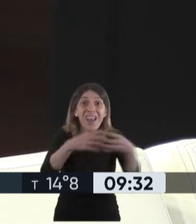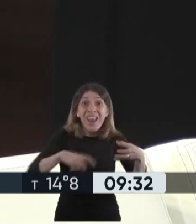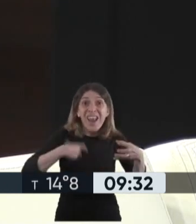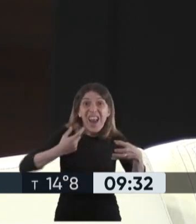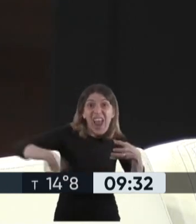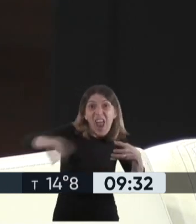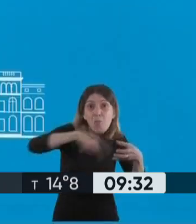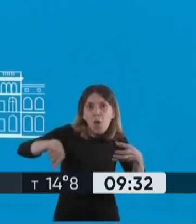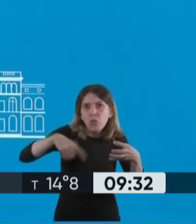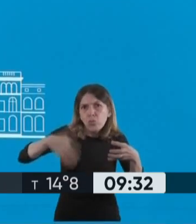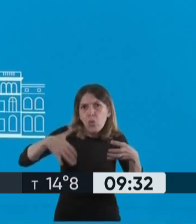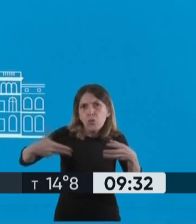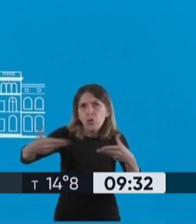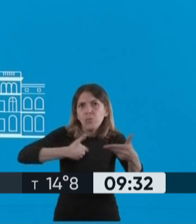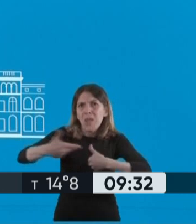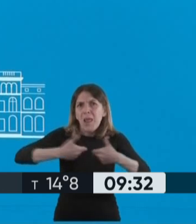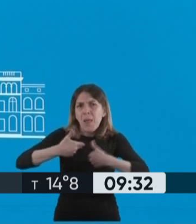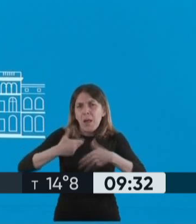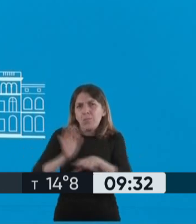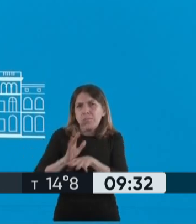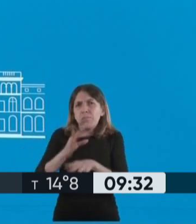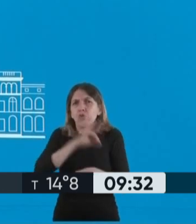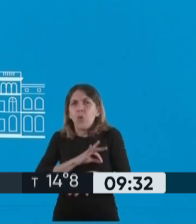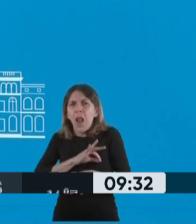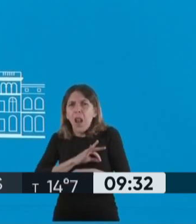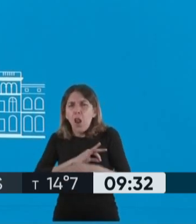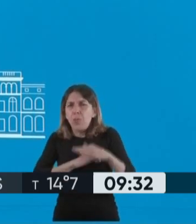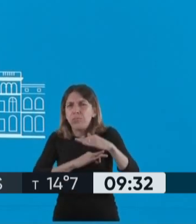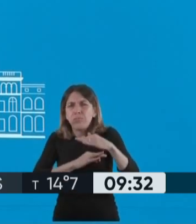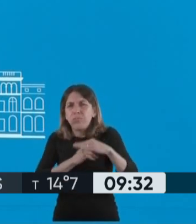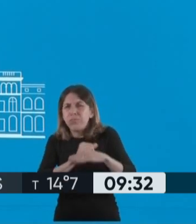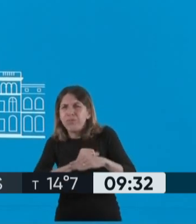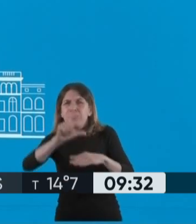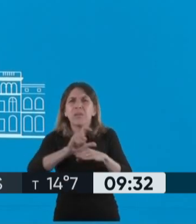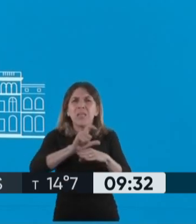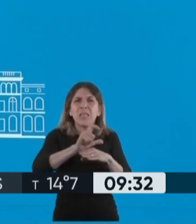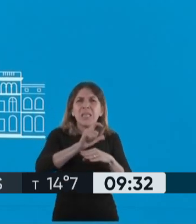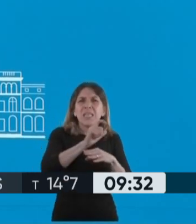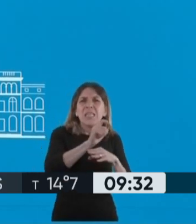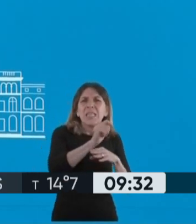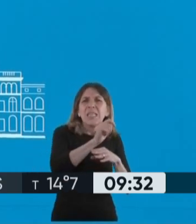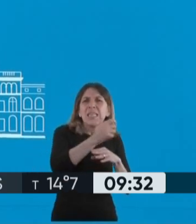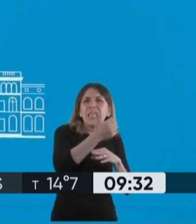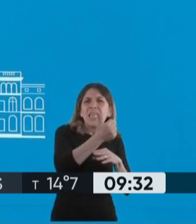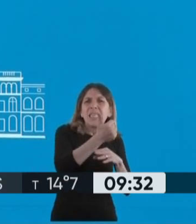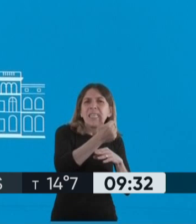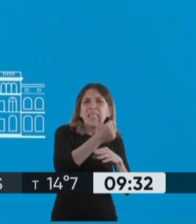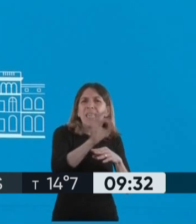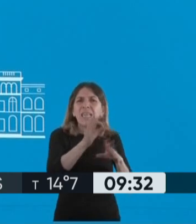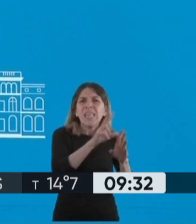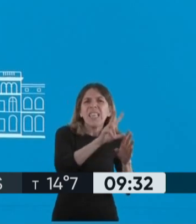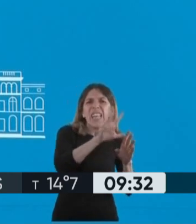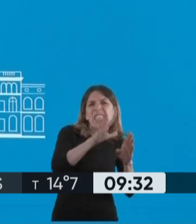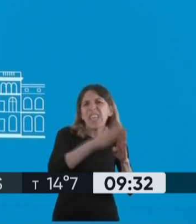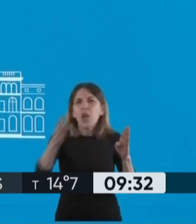solicitando un piso o una elevación de los salarios alrededor de entre un 55 y un 60%, teniendo en cuenta una